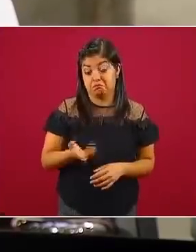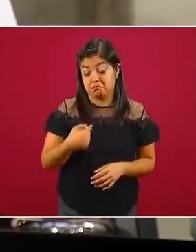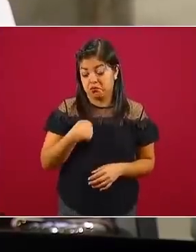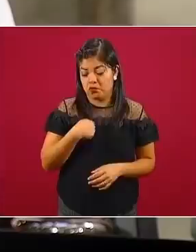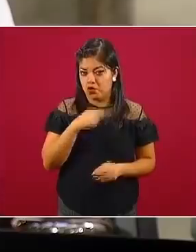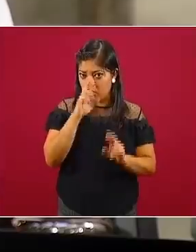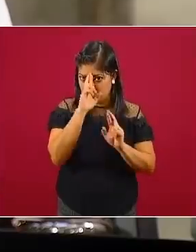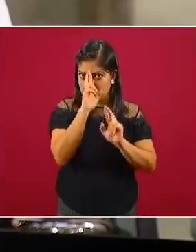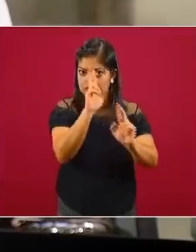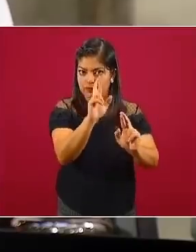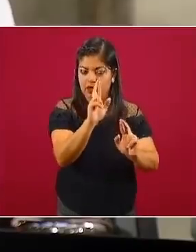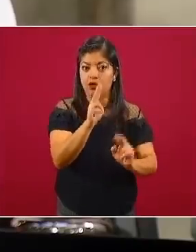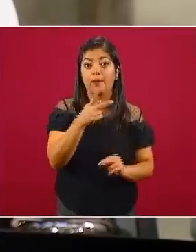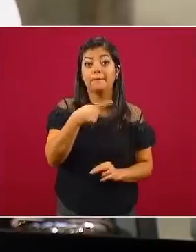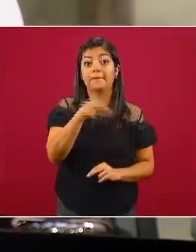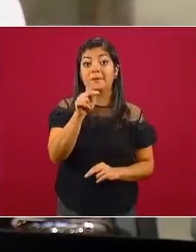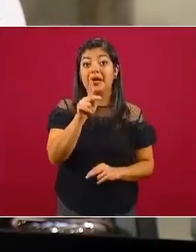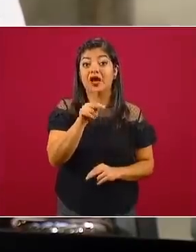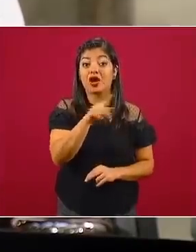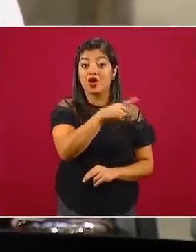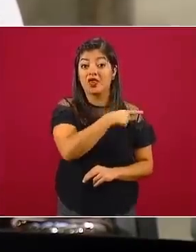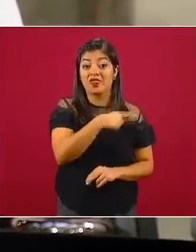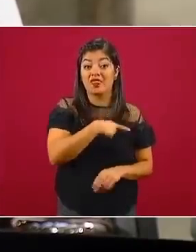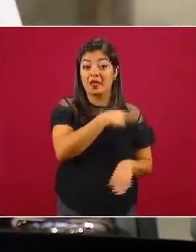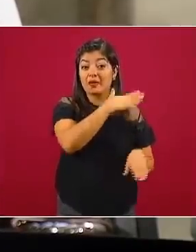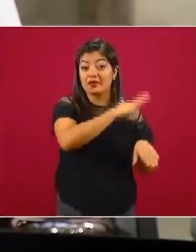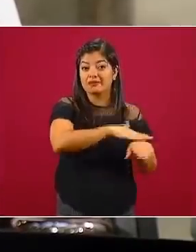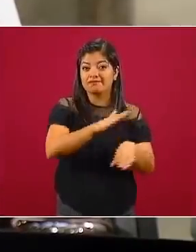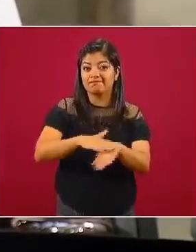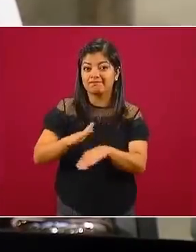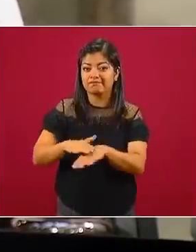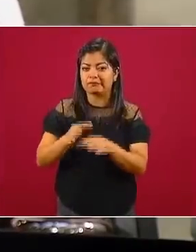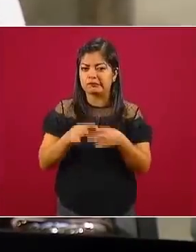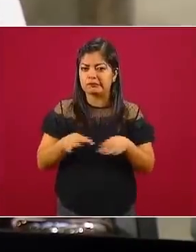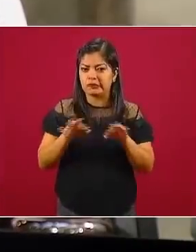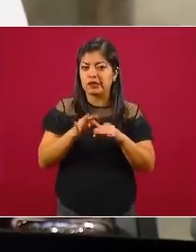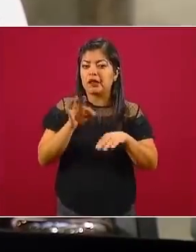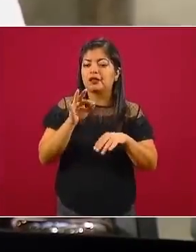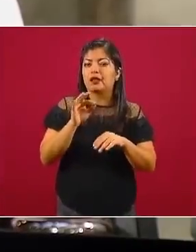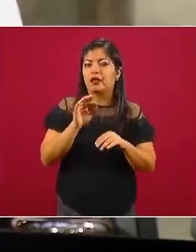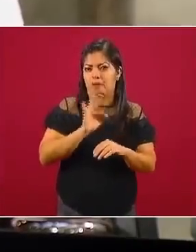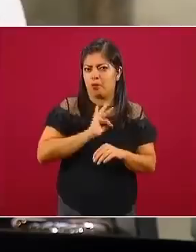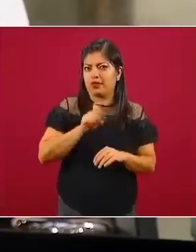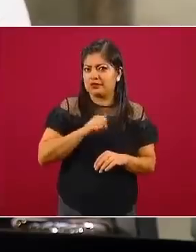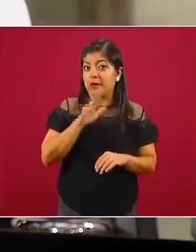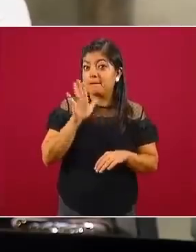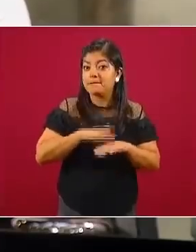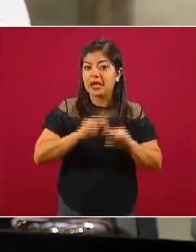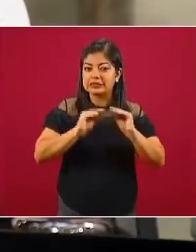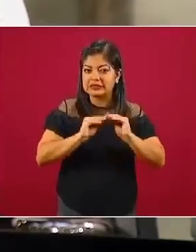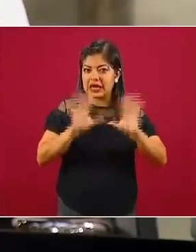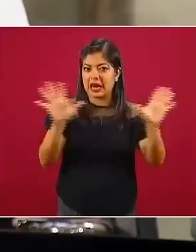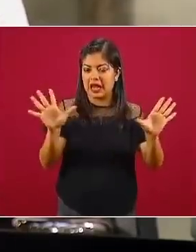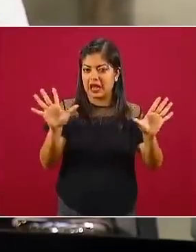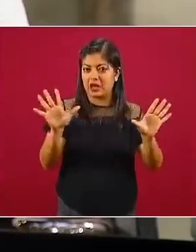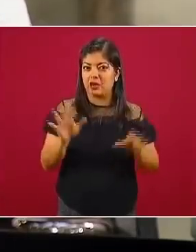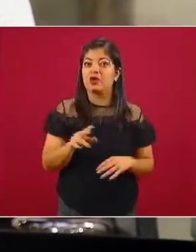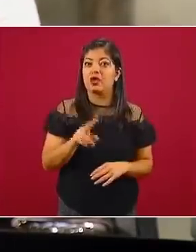todo respeto, que el mensaje a la sociedad sería más claro de que de verdad a usted